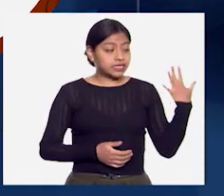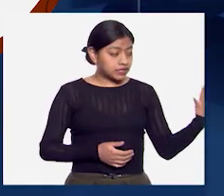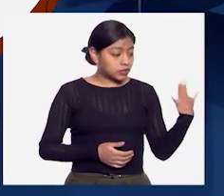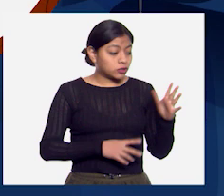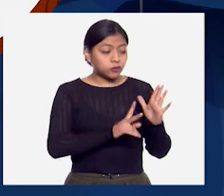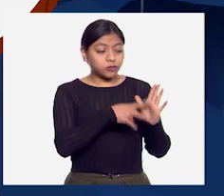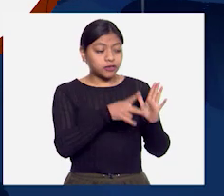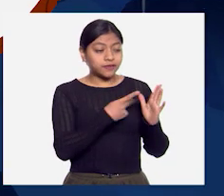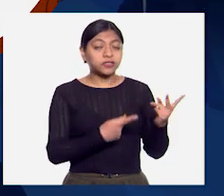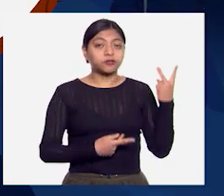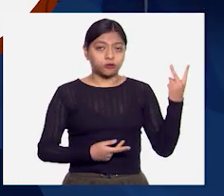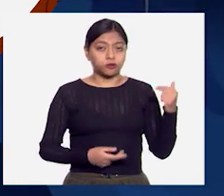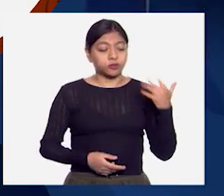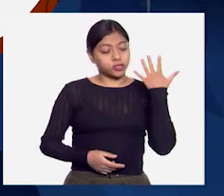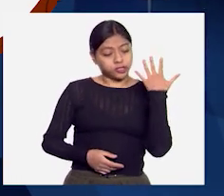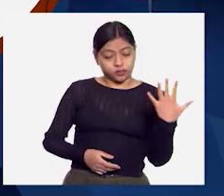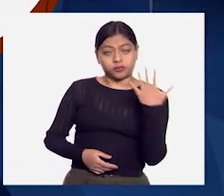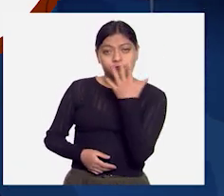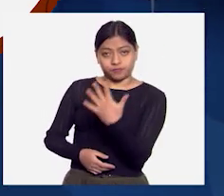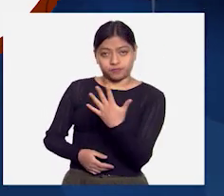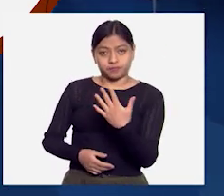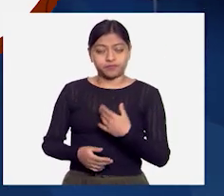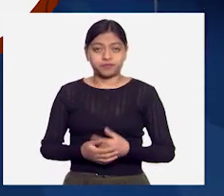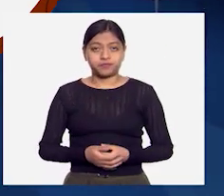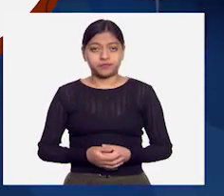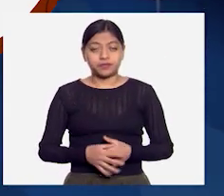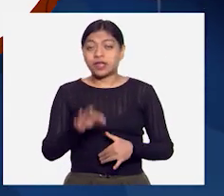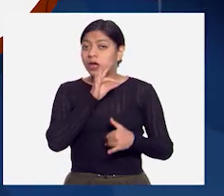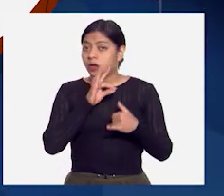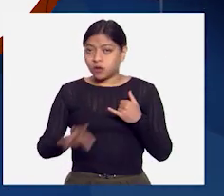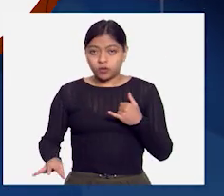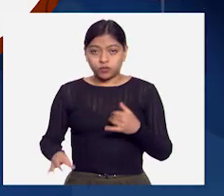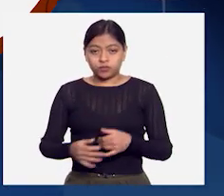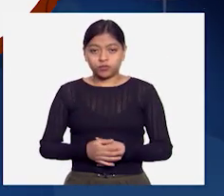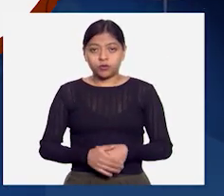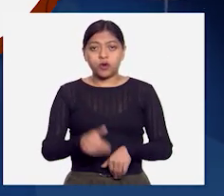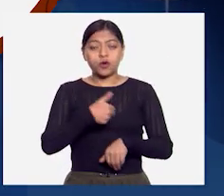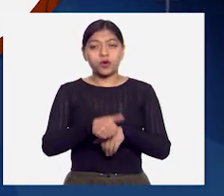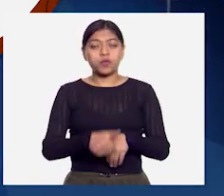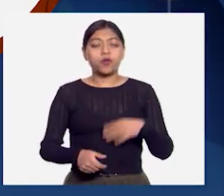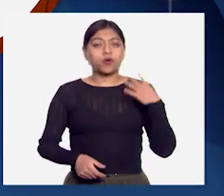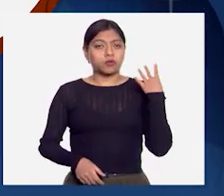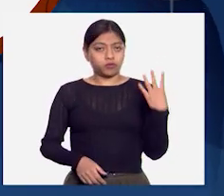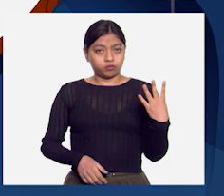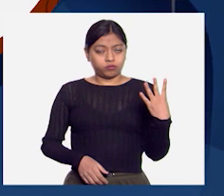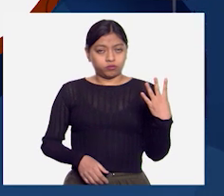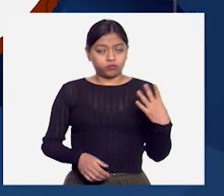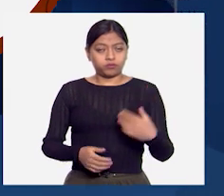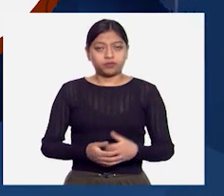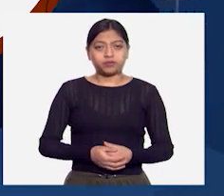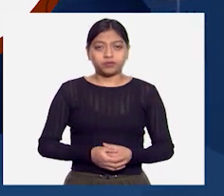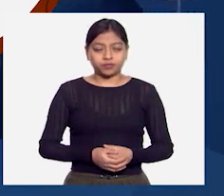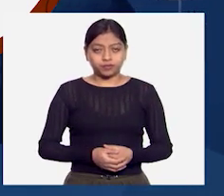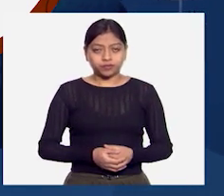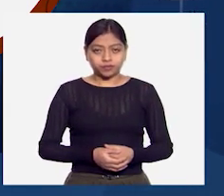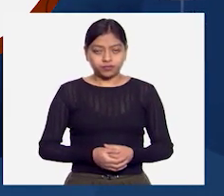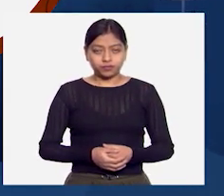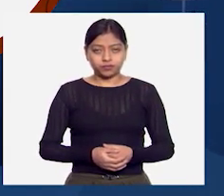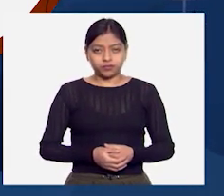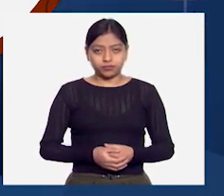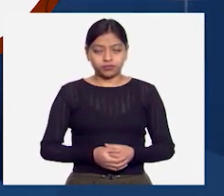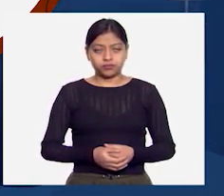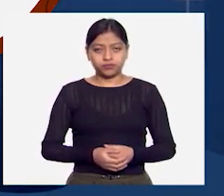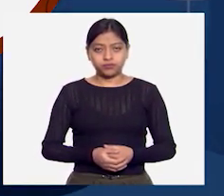5. 2 veces el 5. Y por último, el número 4. Y por último, el número